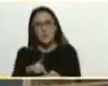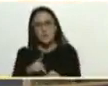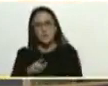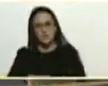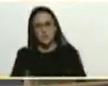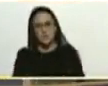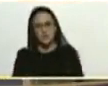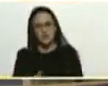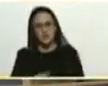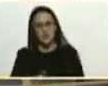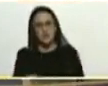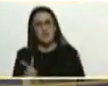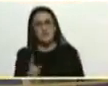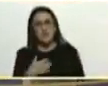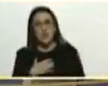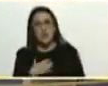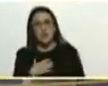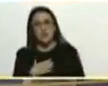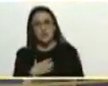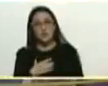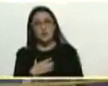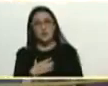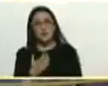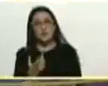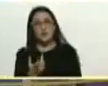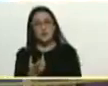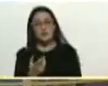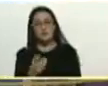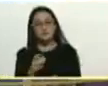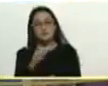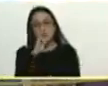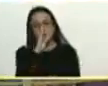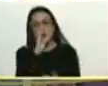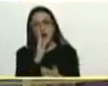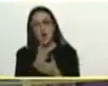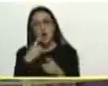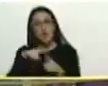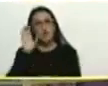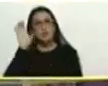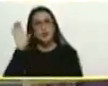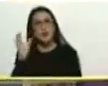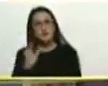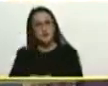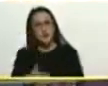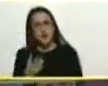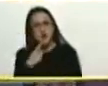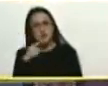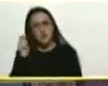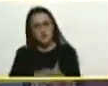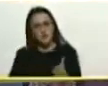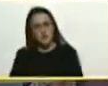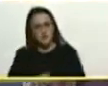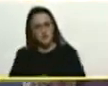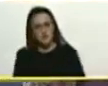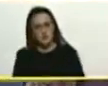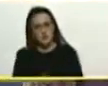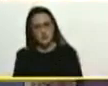Por qué Venezuela no puede abrir una cuenta bancaria en el exterior me decían los presidentes con los que hablé por teléfono